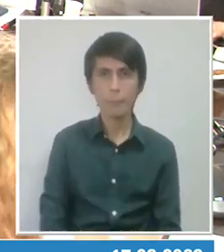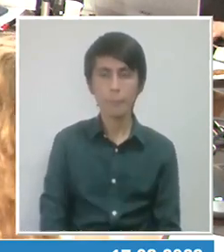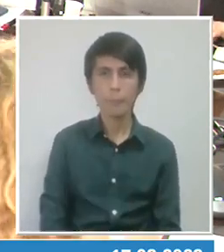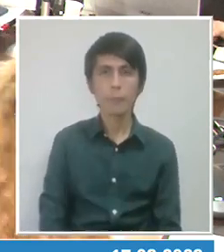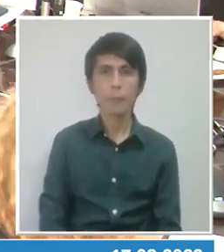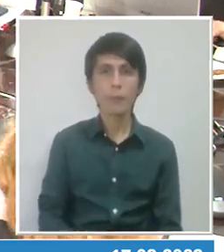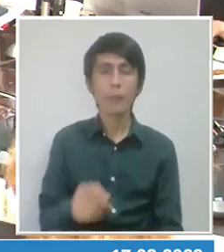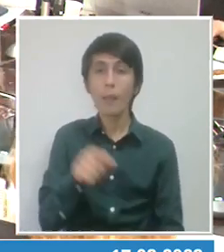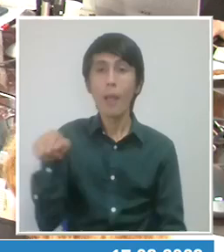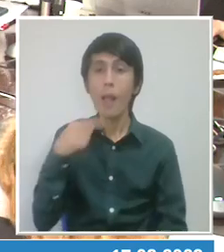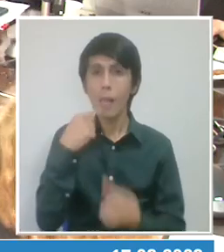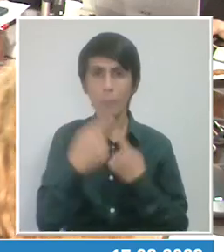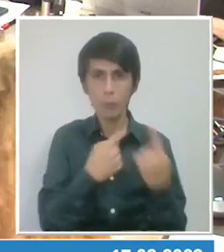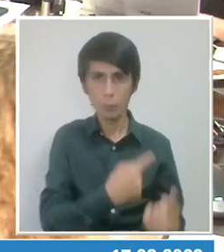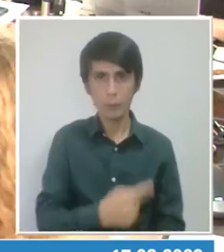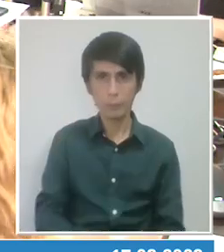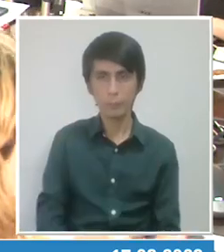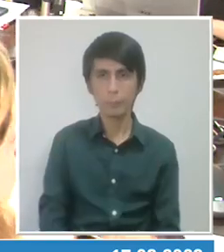y de las comisionadas.